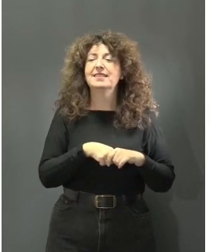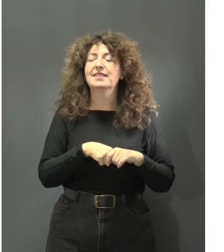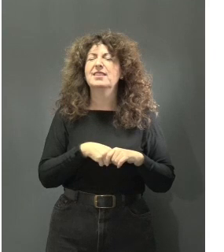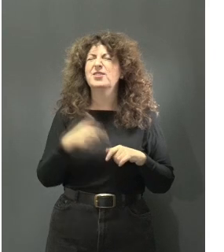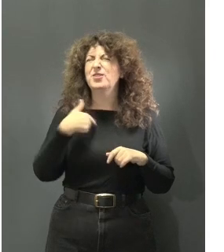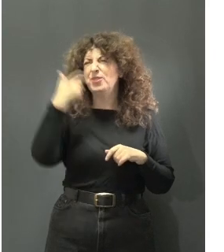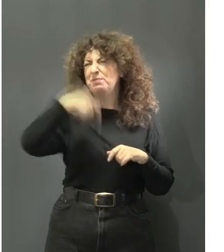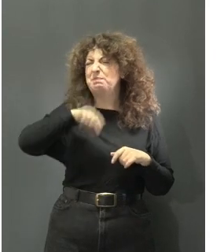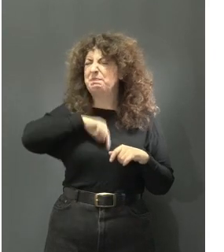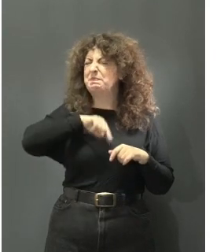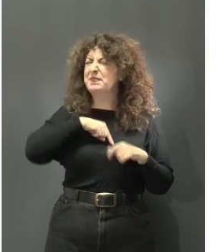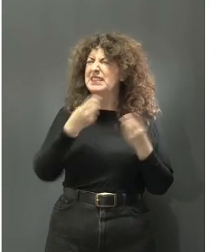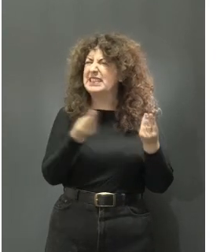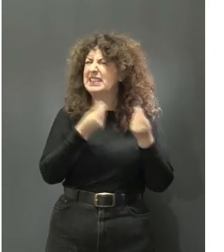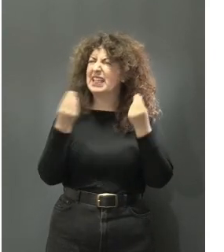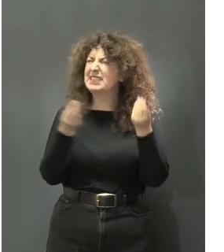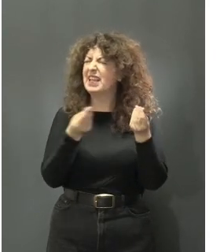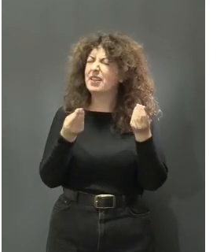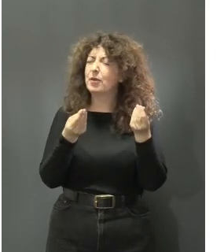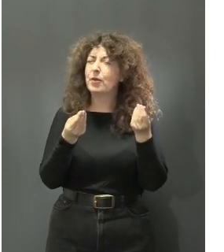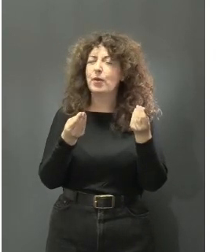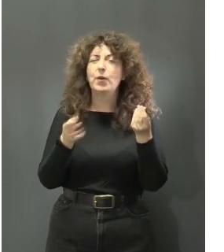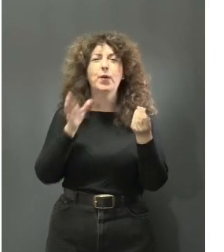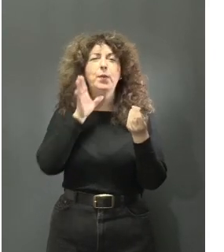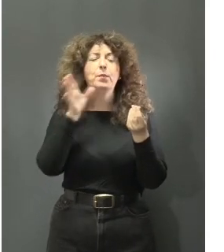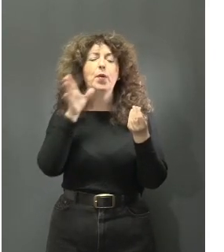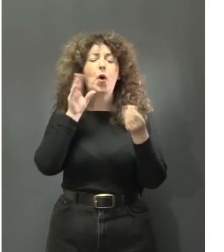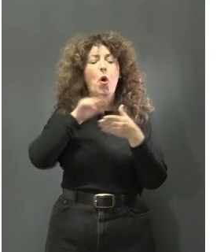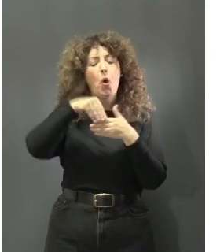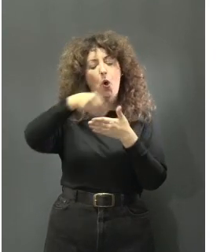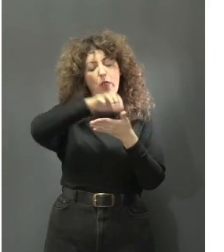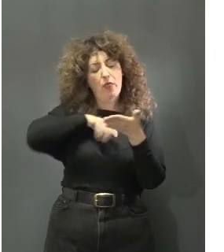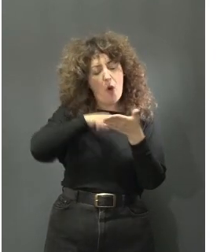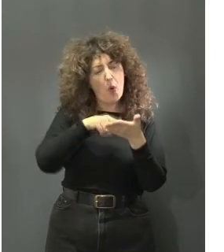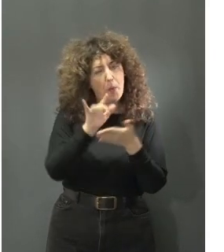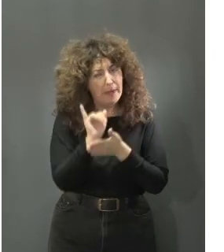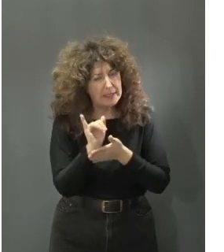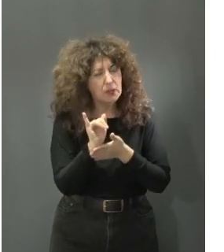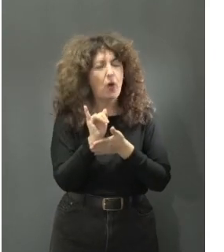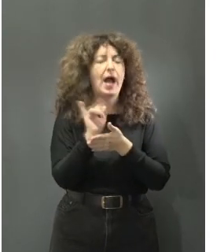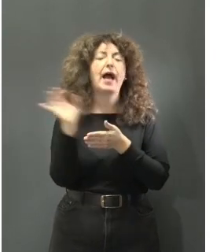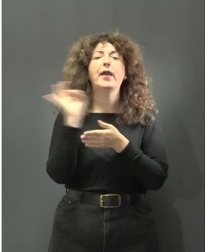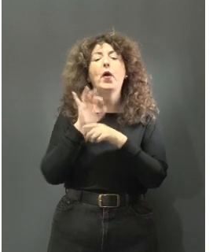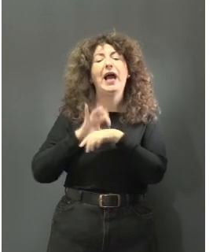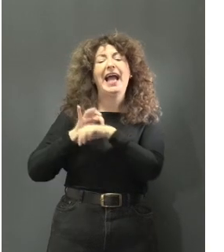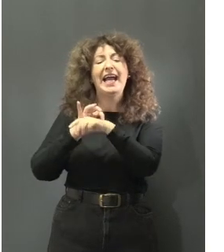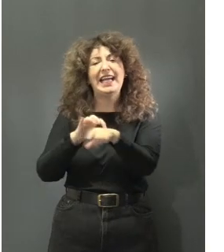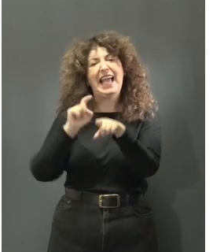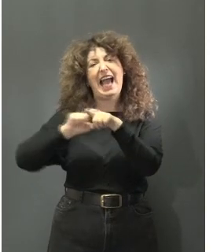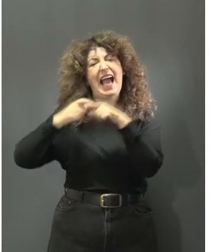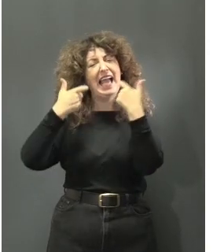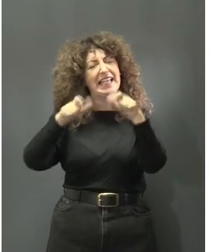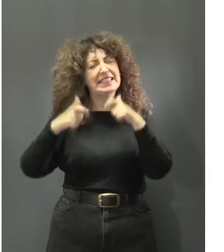Tengo la sensación de que no porque tengamos un documento, una guía de estilo,